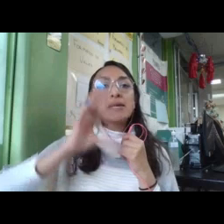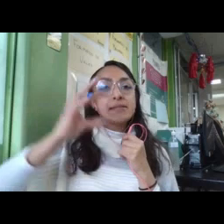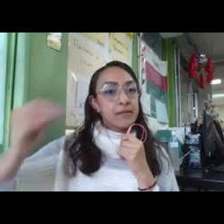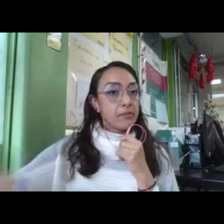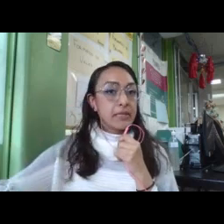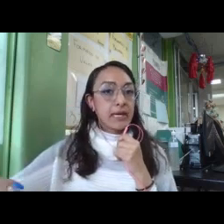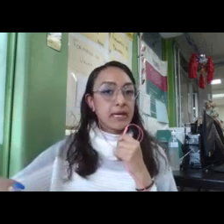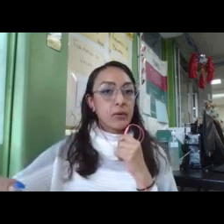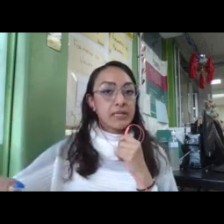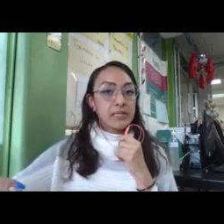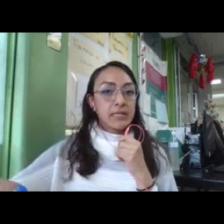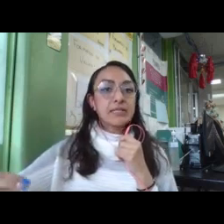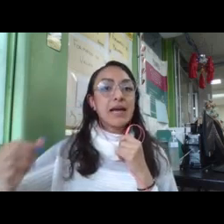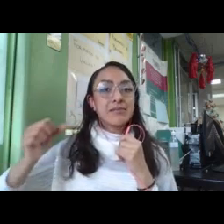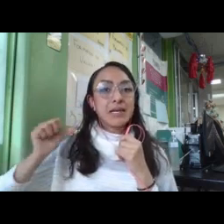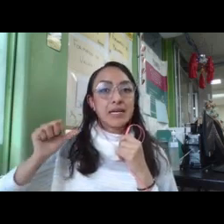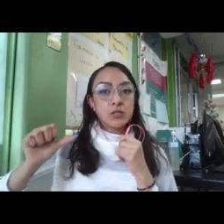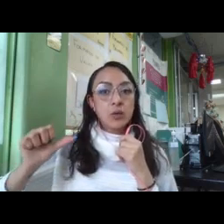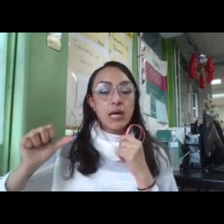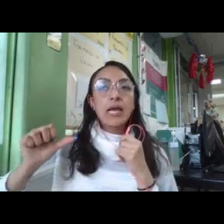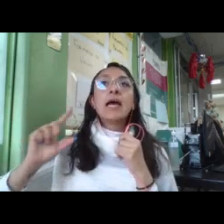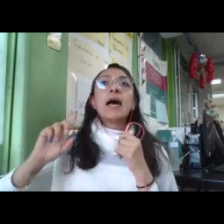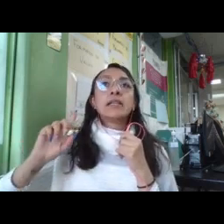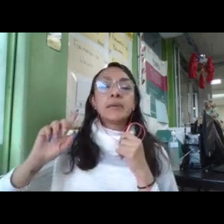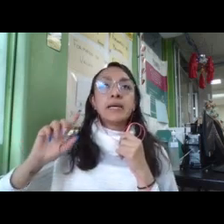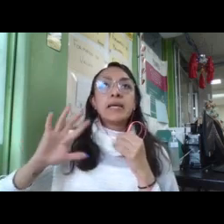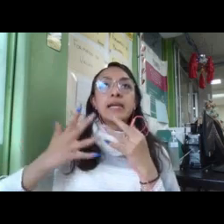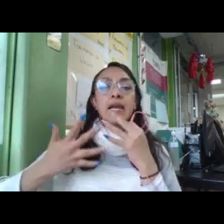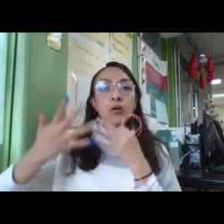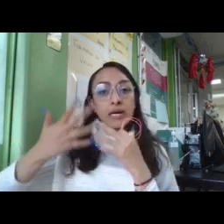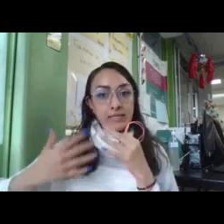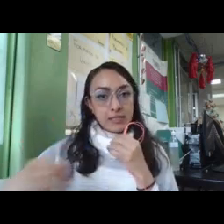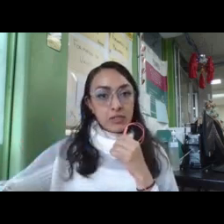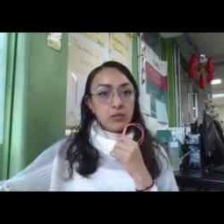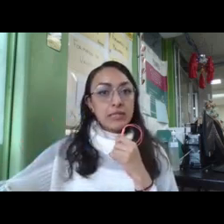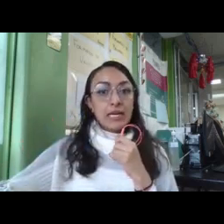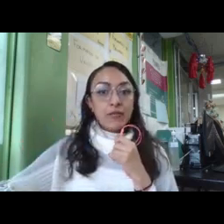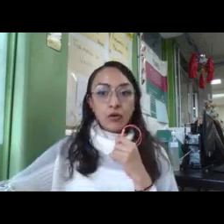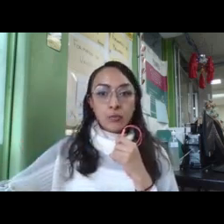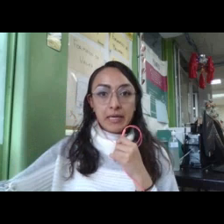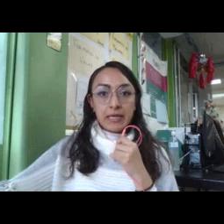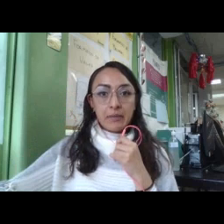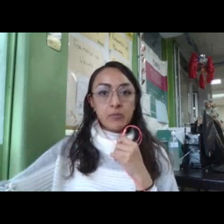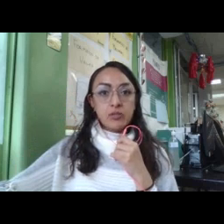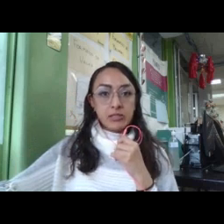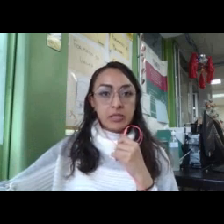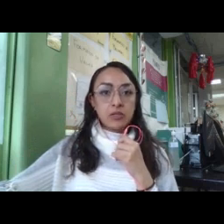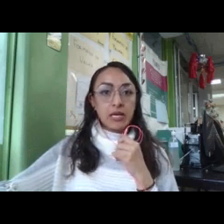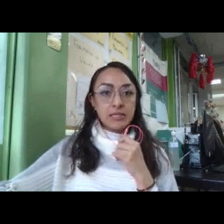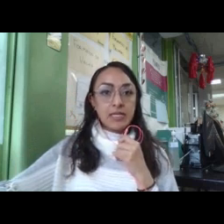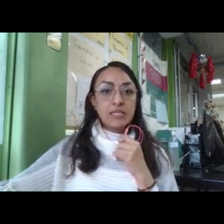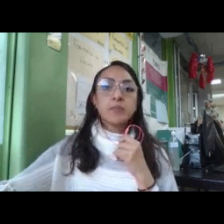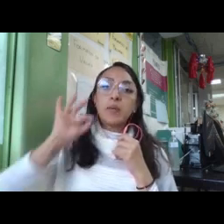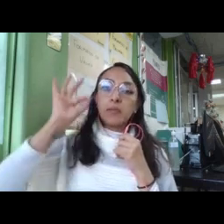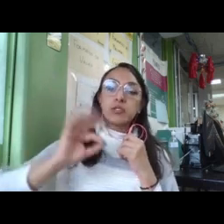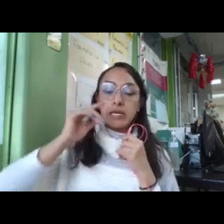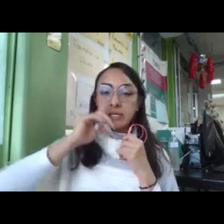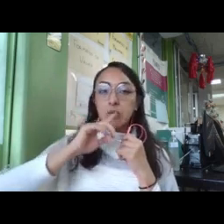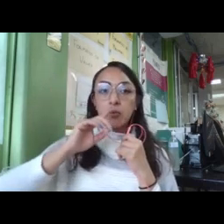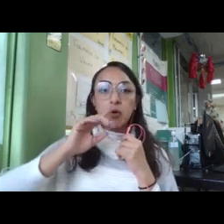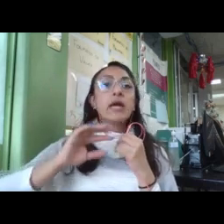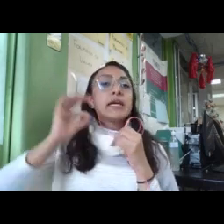se pasa también a la lengua de señas a nivel gestual, a nivel de la localización, de la forma en la que vamos haciendo las señas,